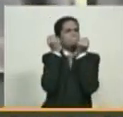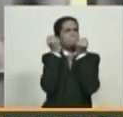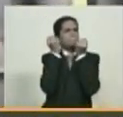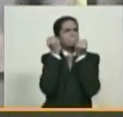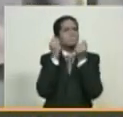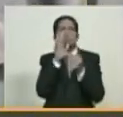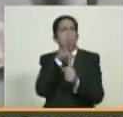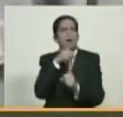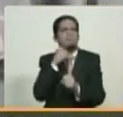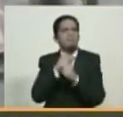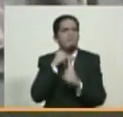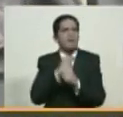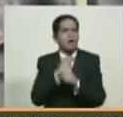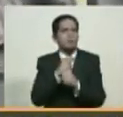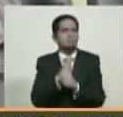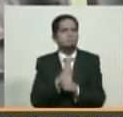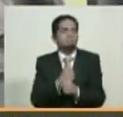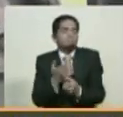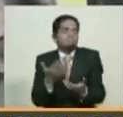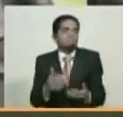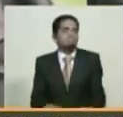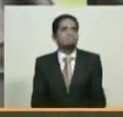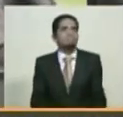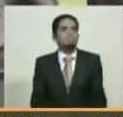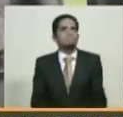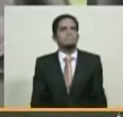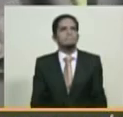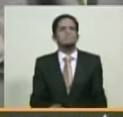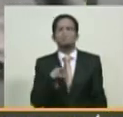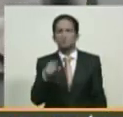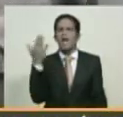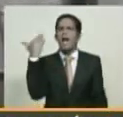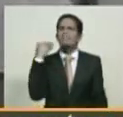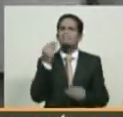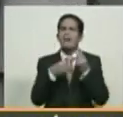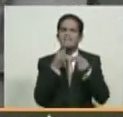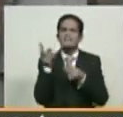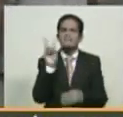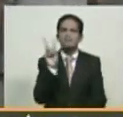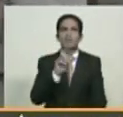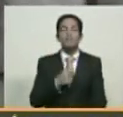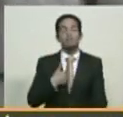No, ¿y usted qué hacía en Venezuela antes de eso?